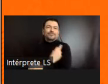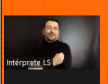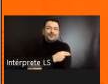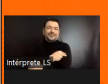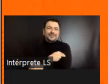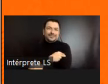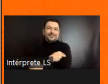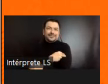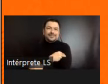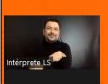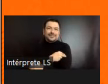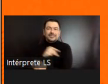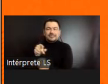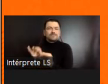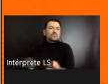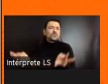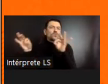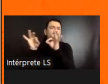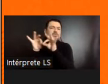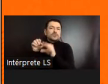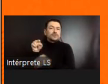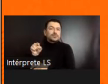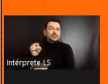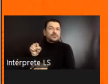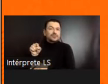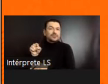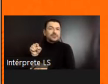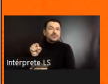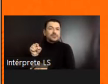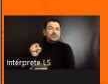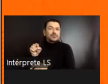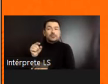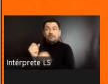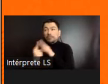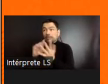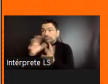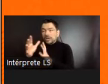esta información para que puedan proveer sus servicios y también que puedan